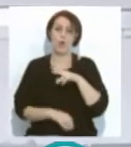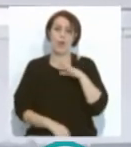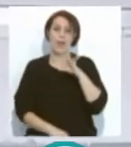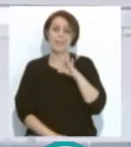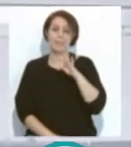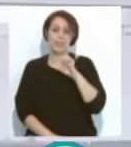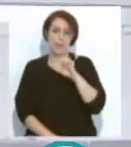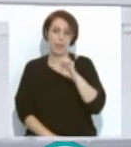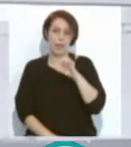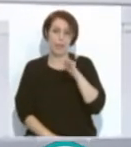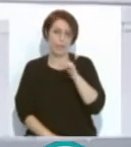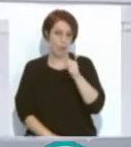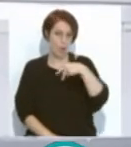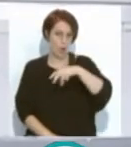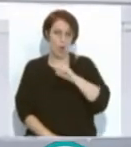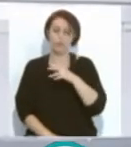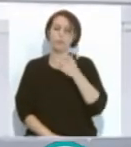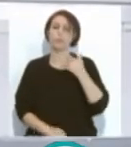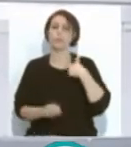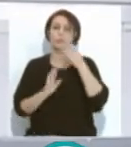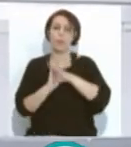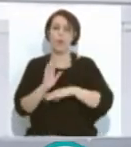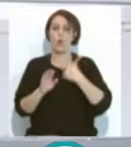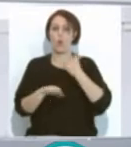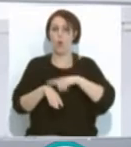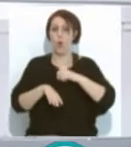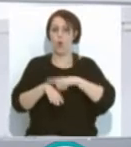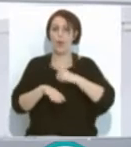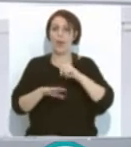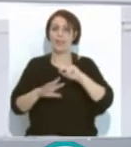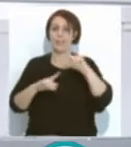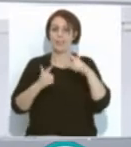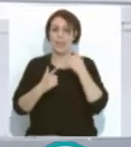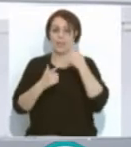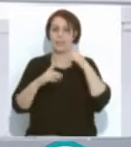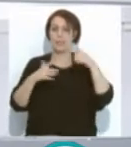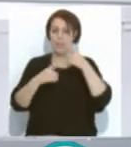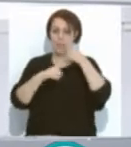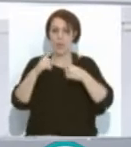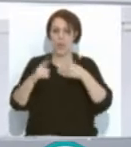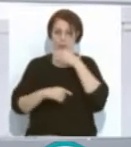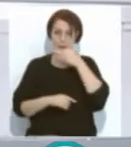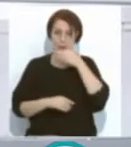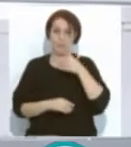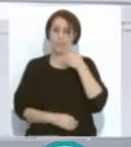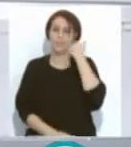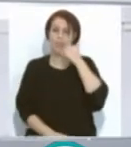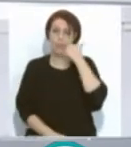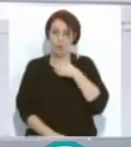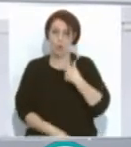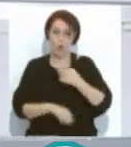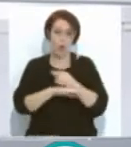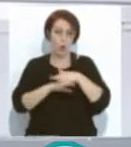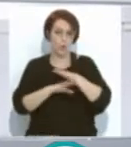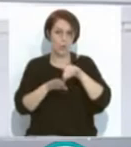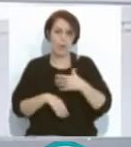Stéfano, está programado para las 6:30 de la tarde del próximo sábado, con lo cual son las últimas horas.